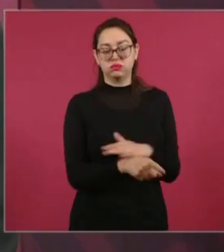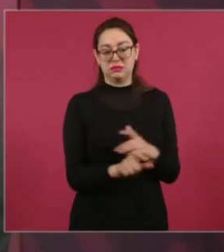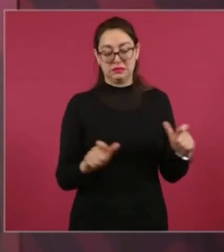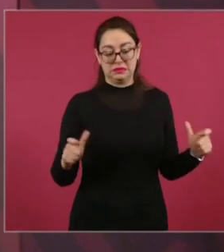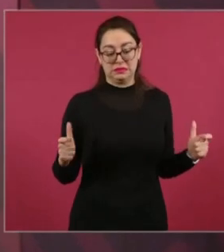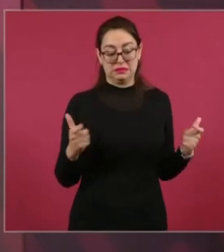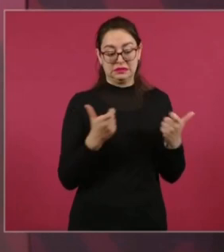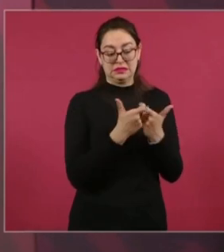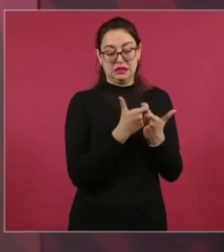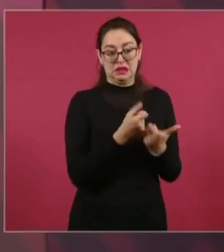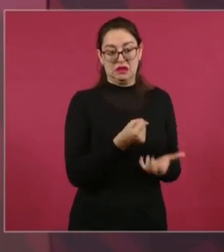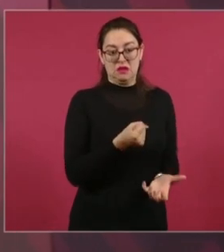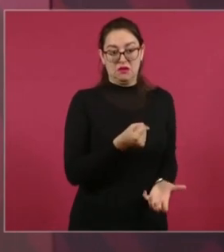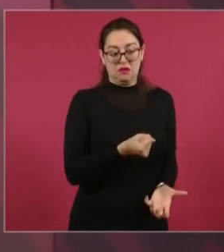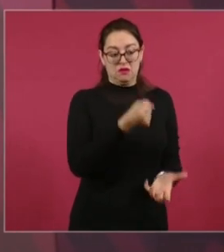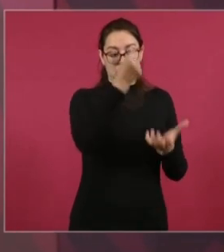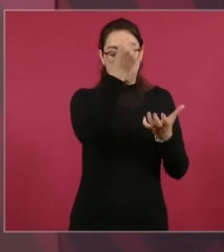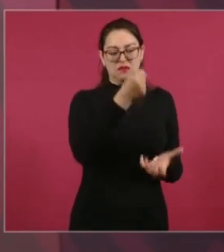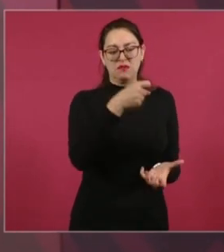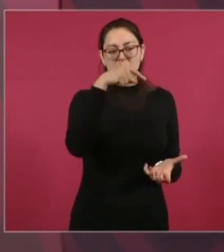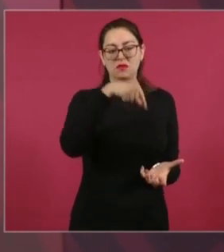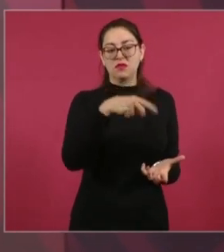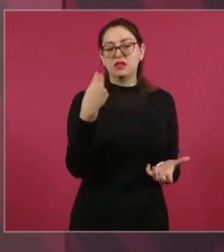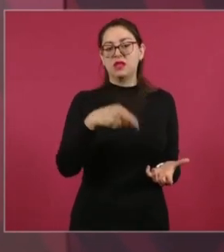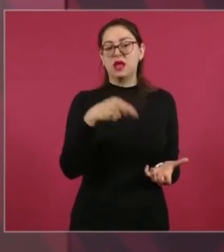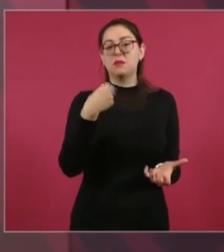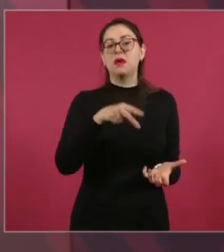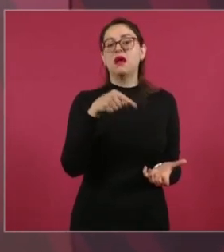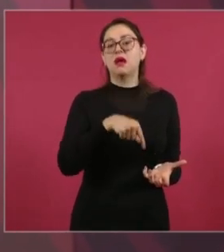la partida presupuestaria.